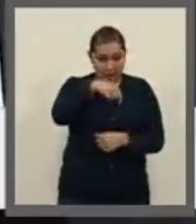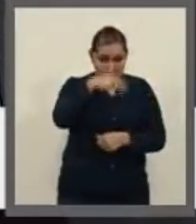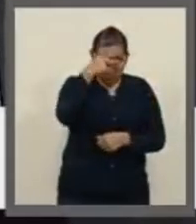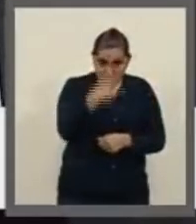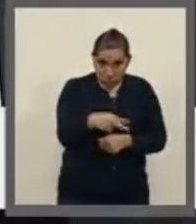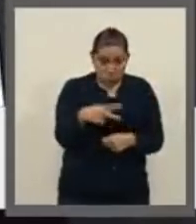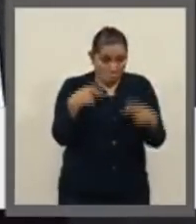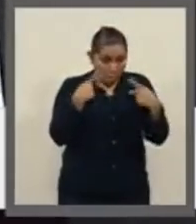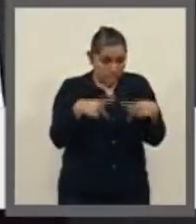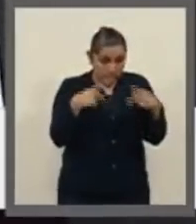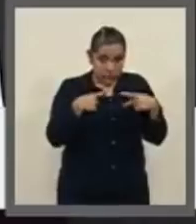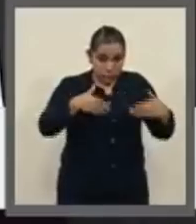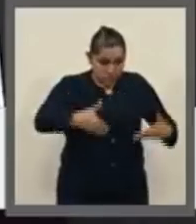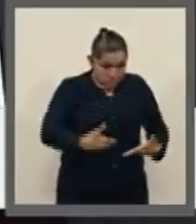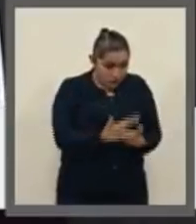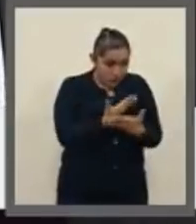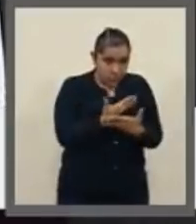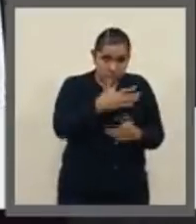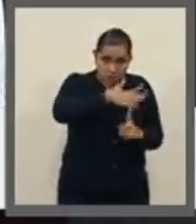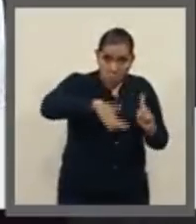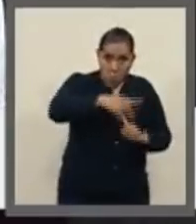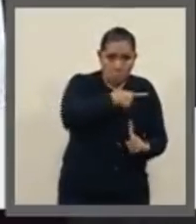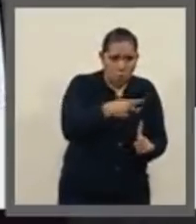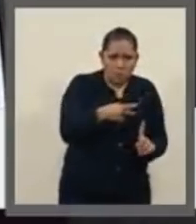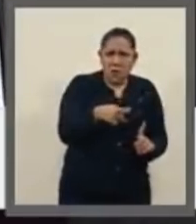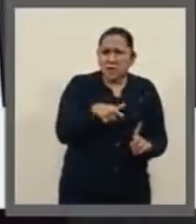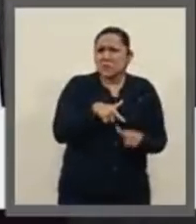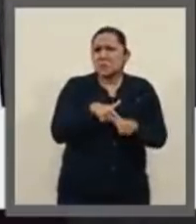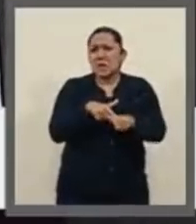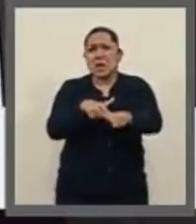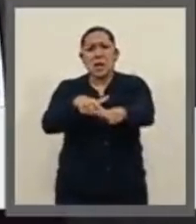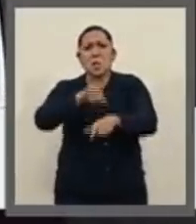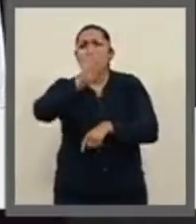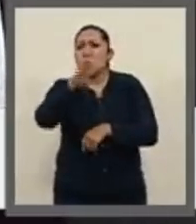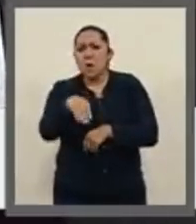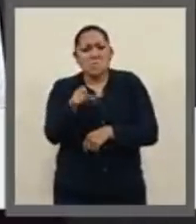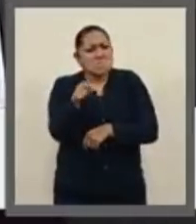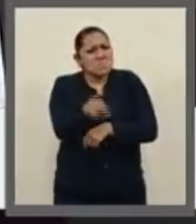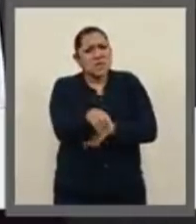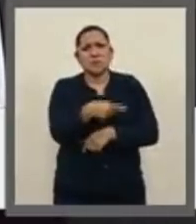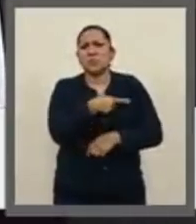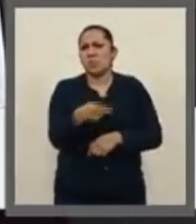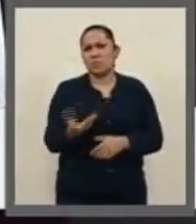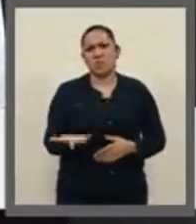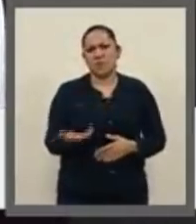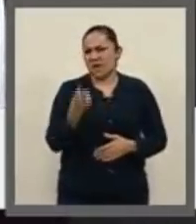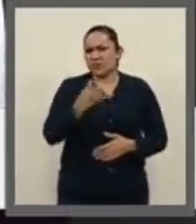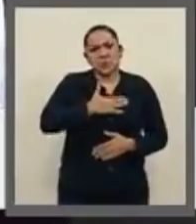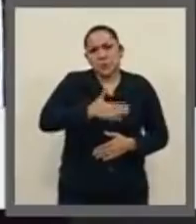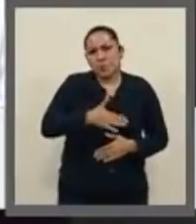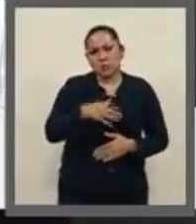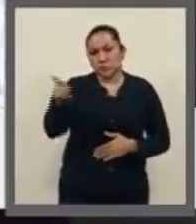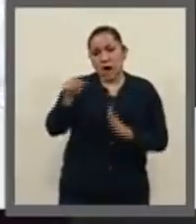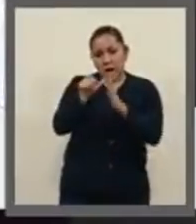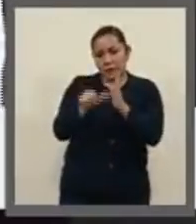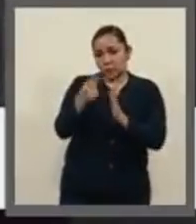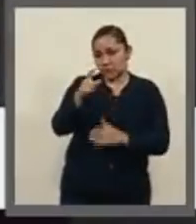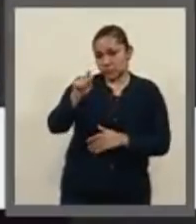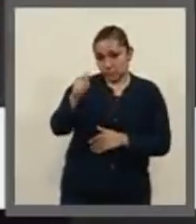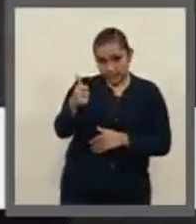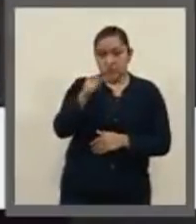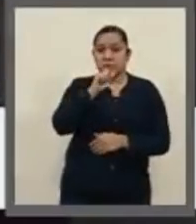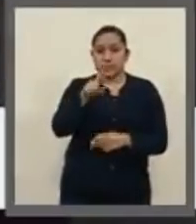haber nada más contundente que eso. Y él violentó el artículo 126 que usted comentó y el